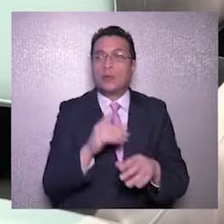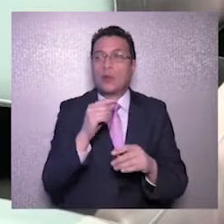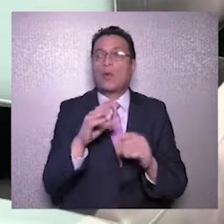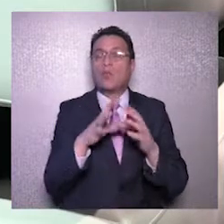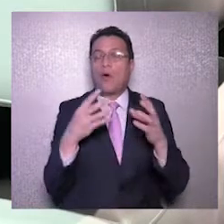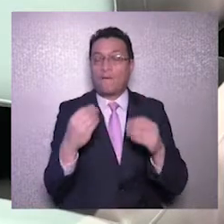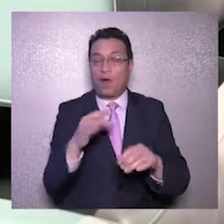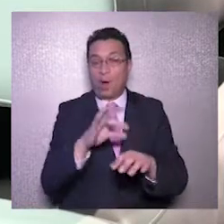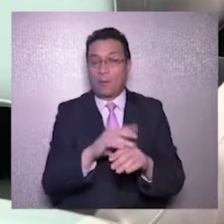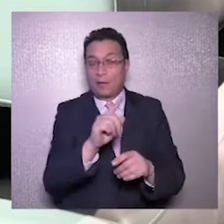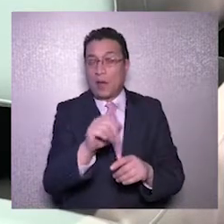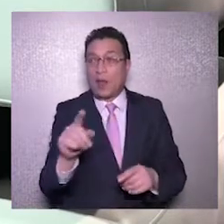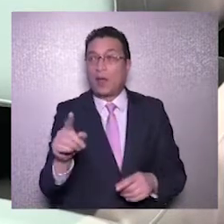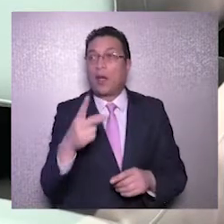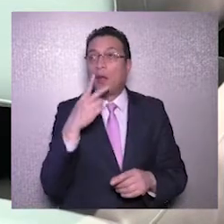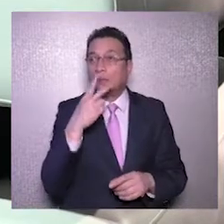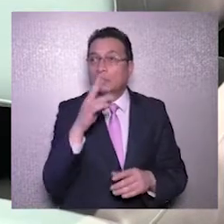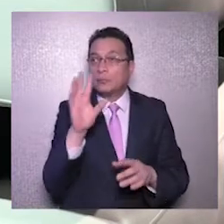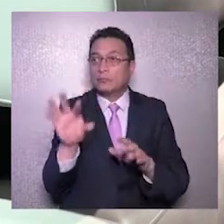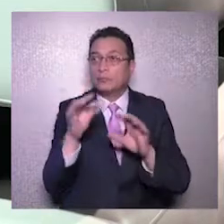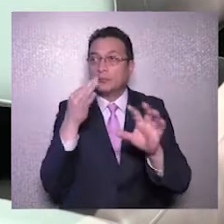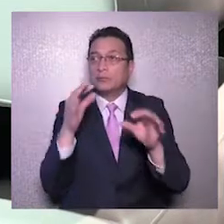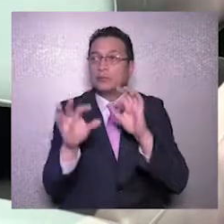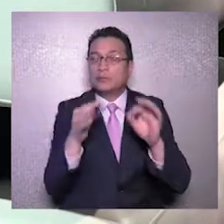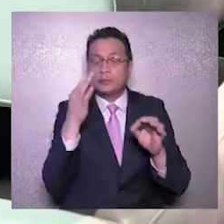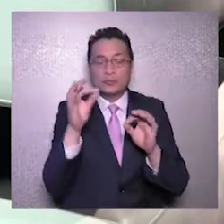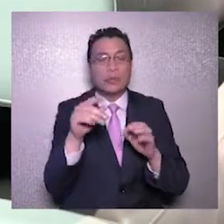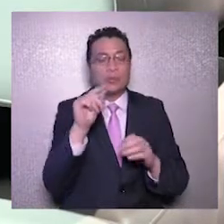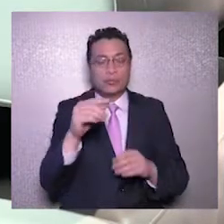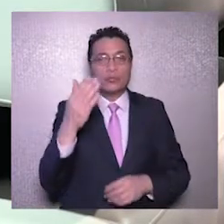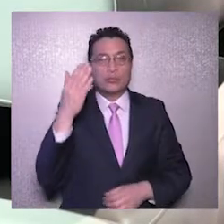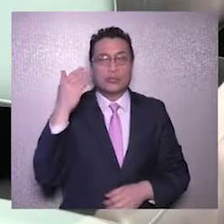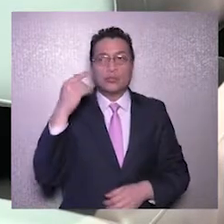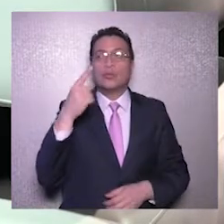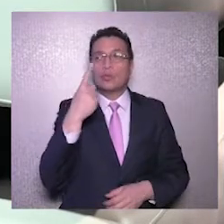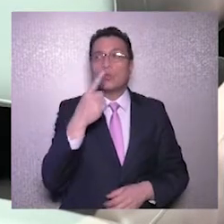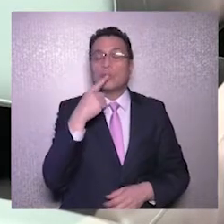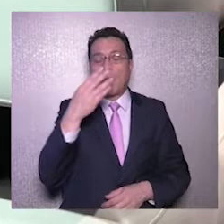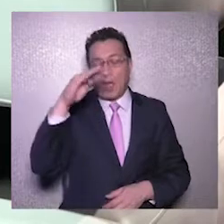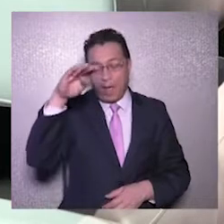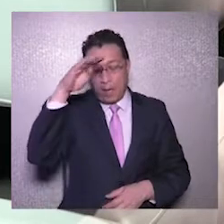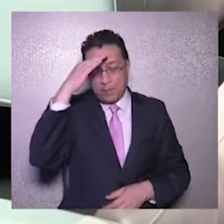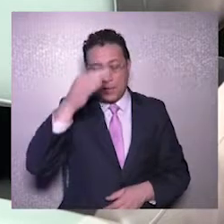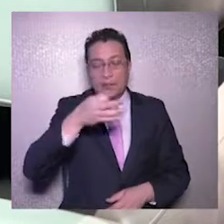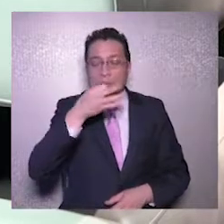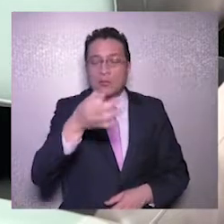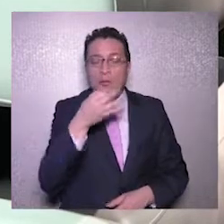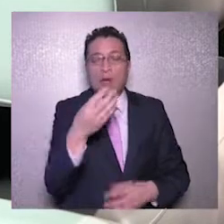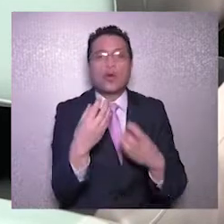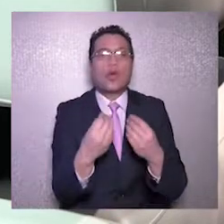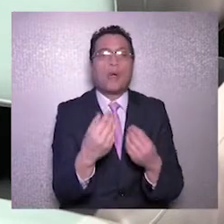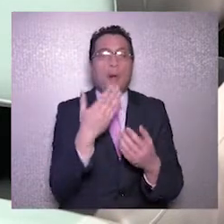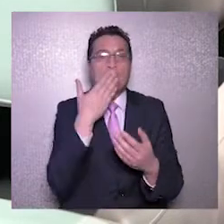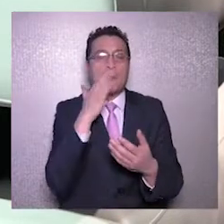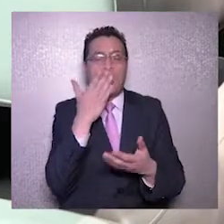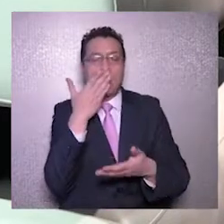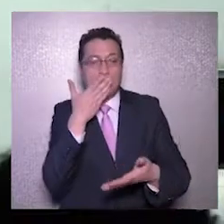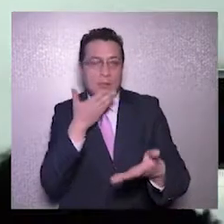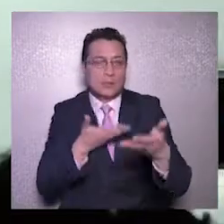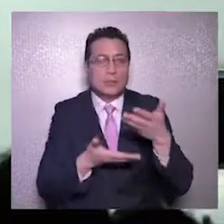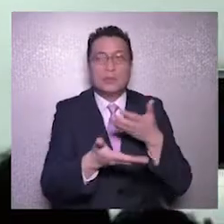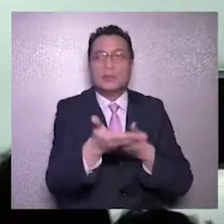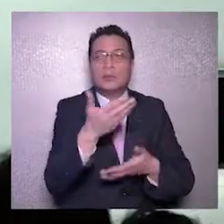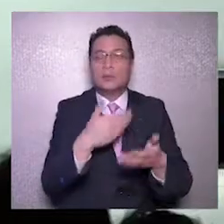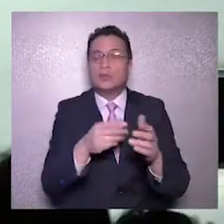muy buen hospital. Se dio cuenta, tengo entendido, me contaron de una experiencia de cómo ellos han mejorado la relación con los pacientes